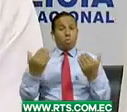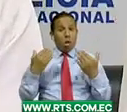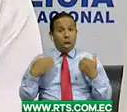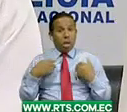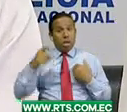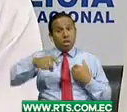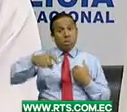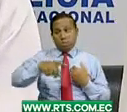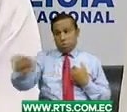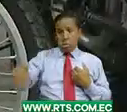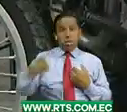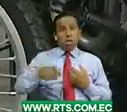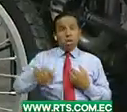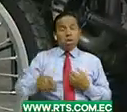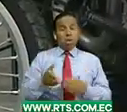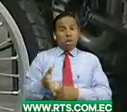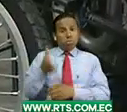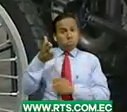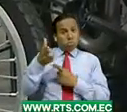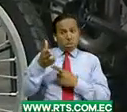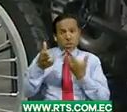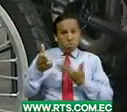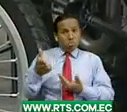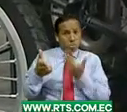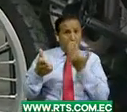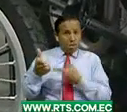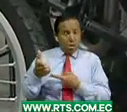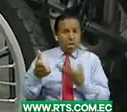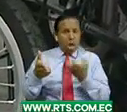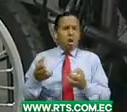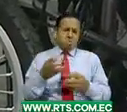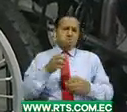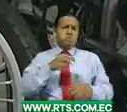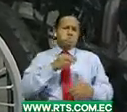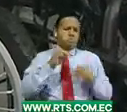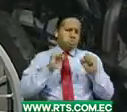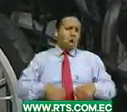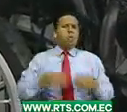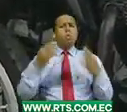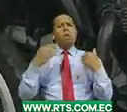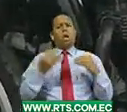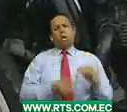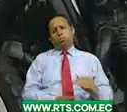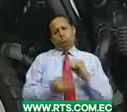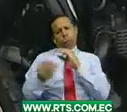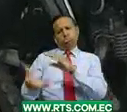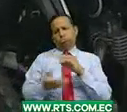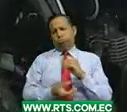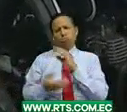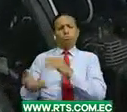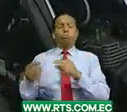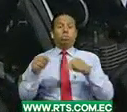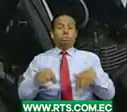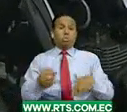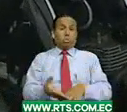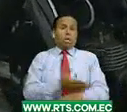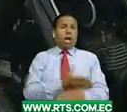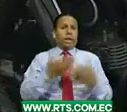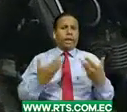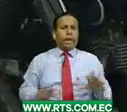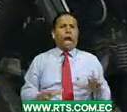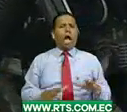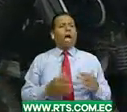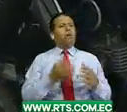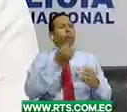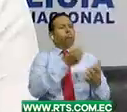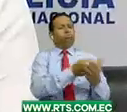podría llegar a un convenio para proporcionar armas. Ya adquirimos, ya se cerró el proceso de compra de las 100 cámaras